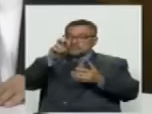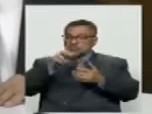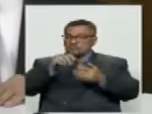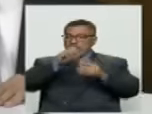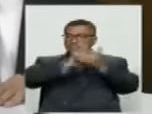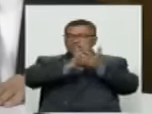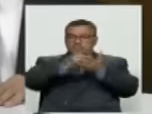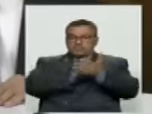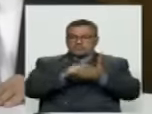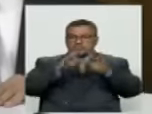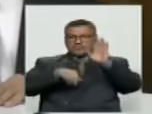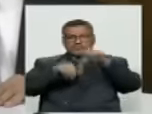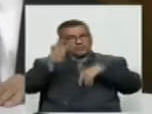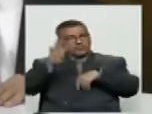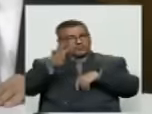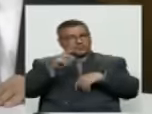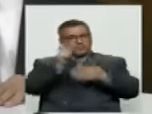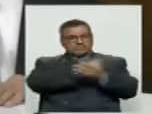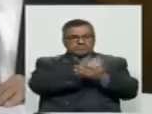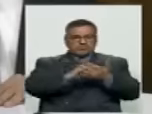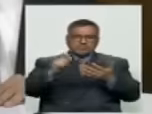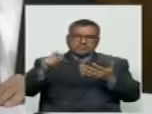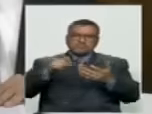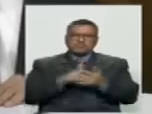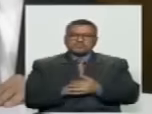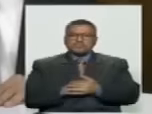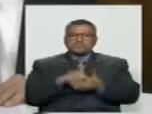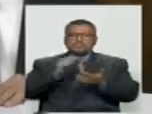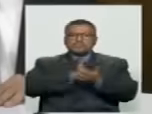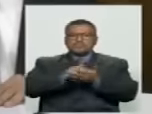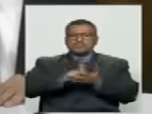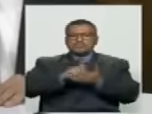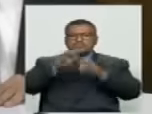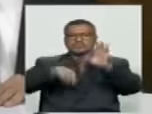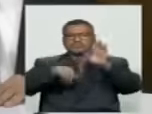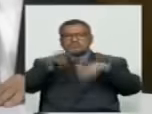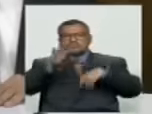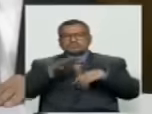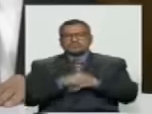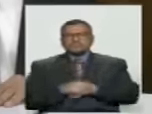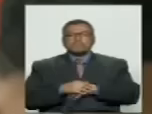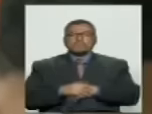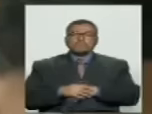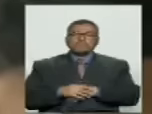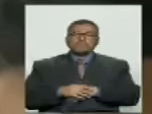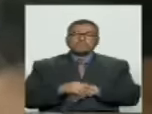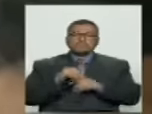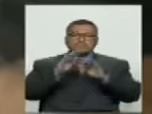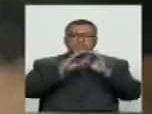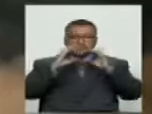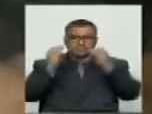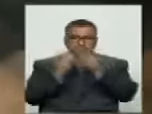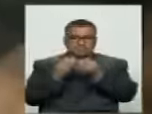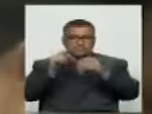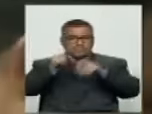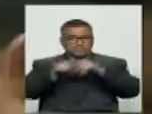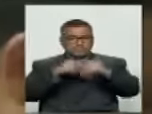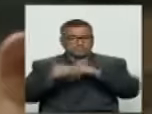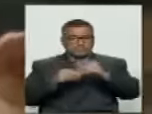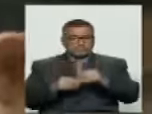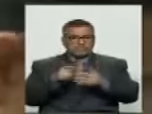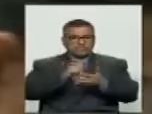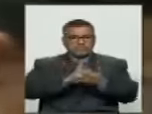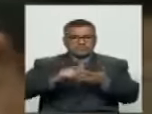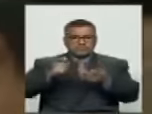el cual será el artículo 14, quedando redactado en los siguientes términos. Artículo 14. El órgano competente en materia de